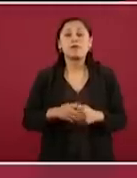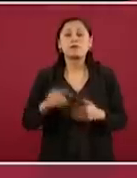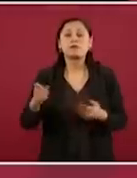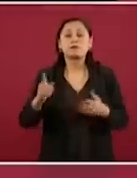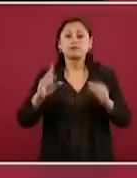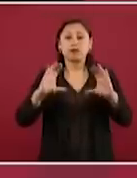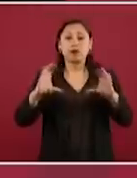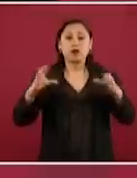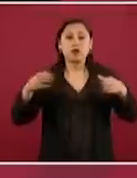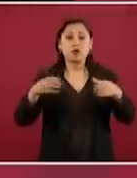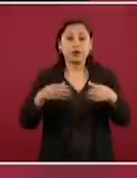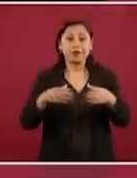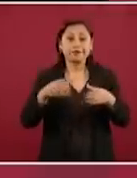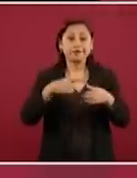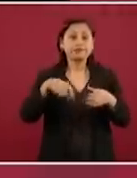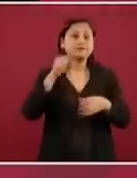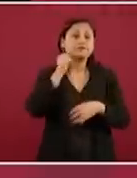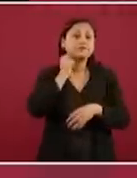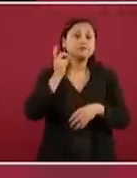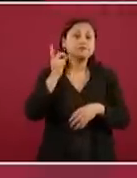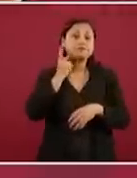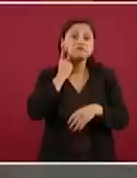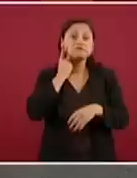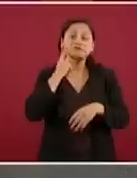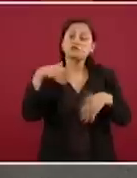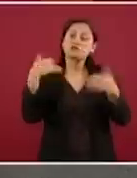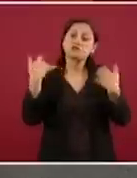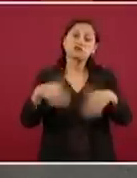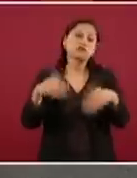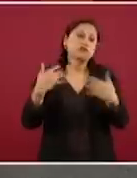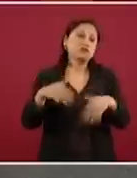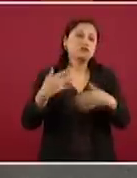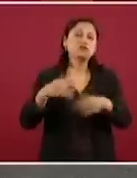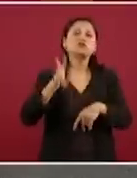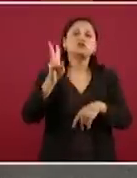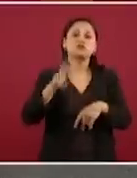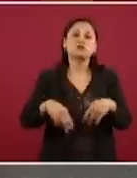avanzó muchísimo, ya está